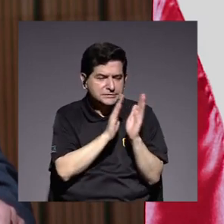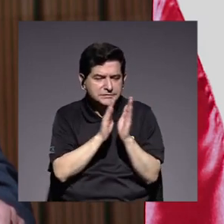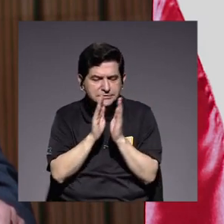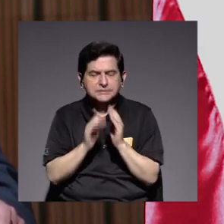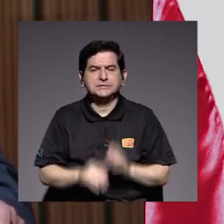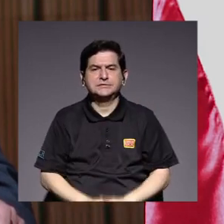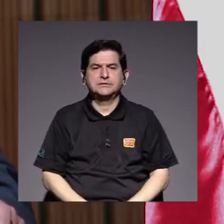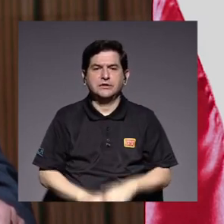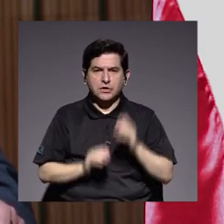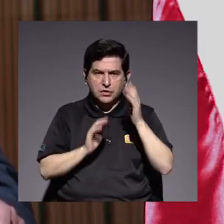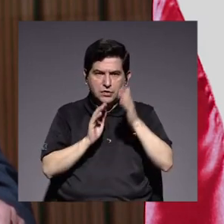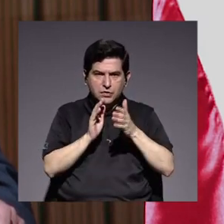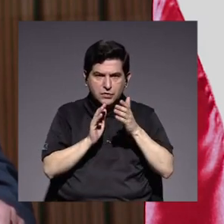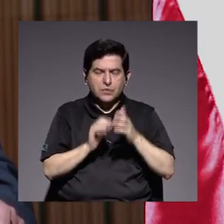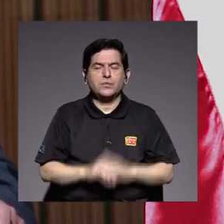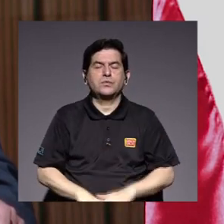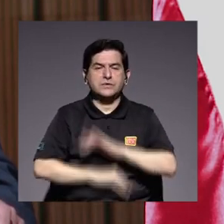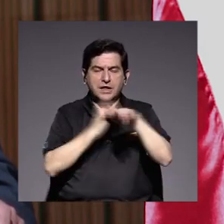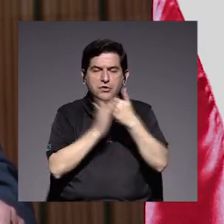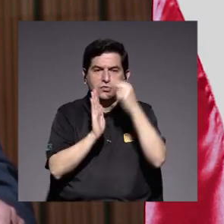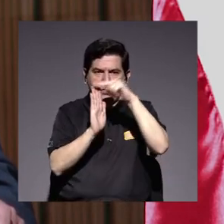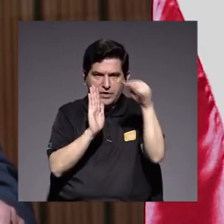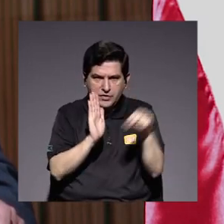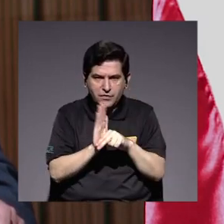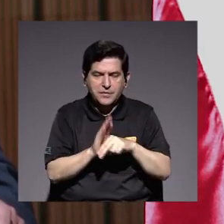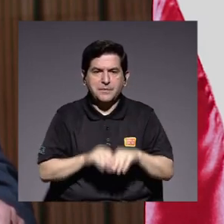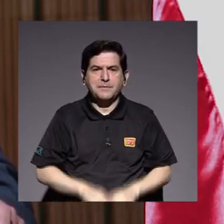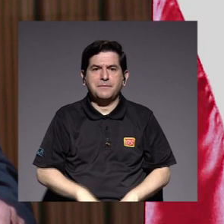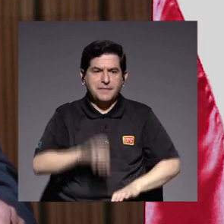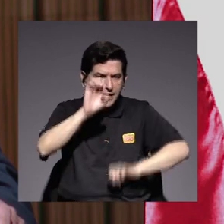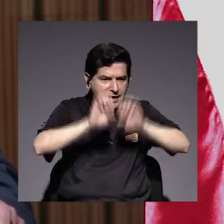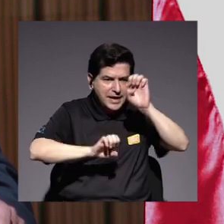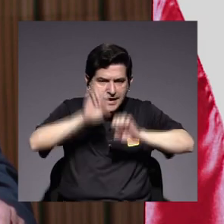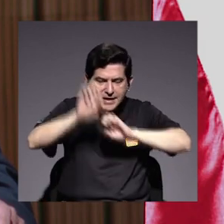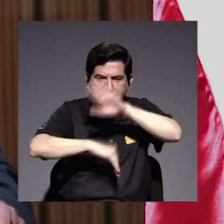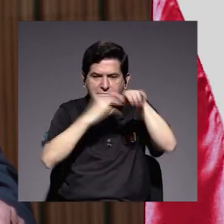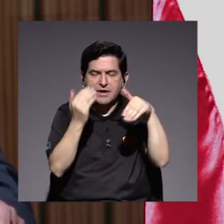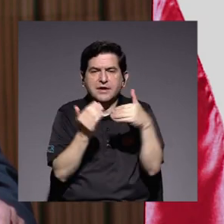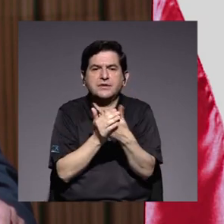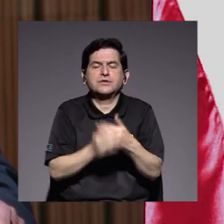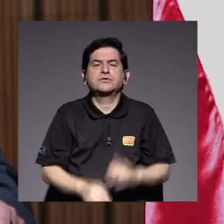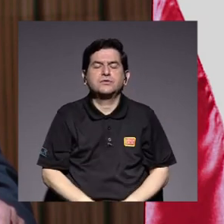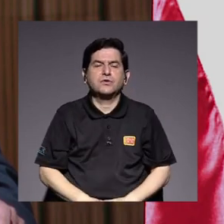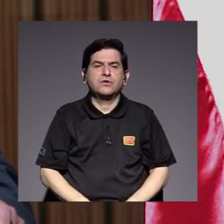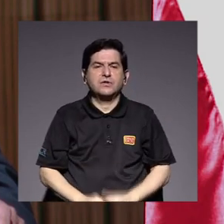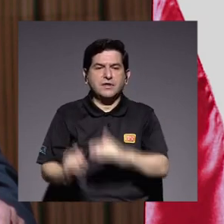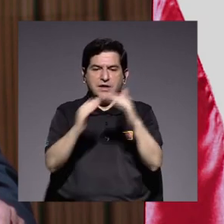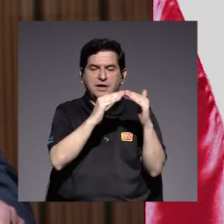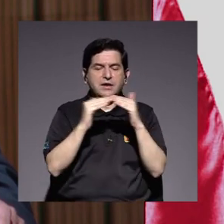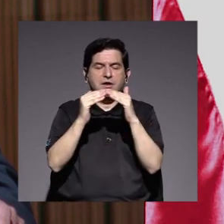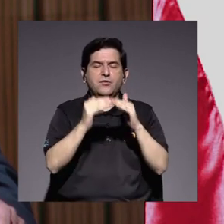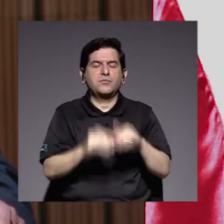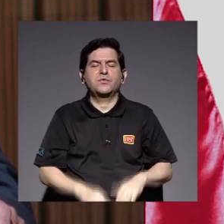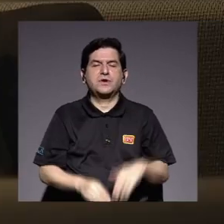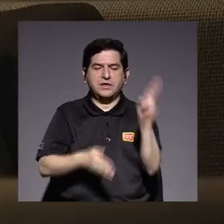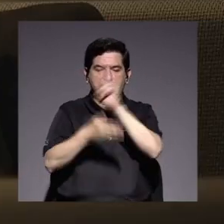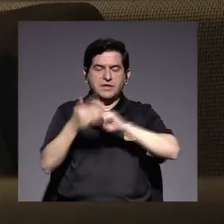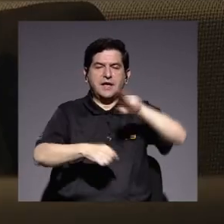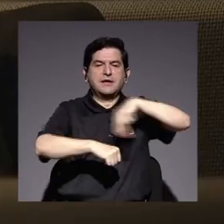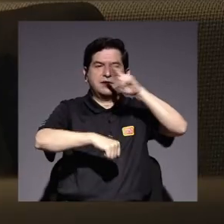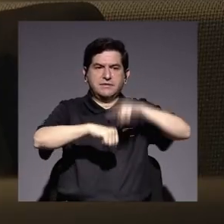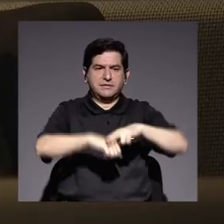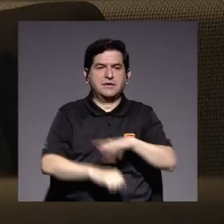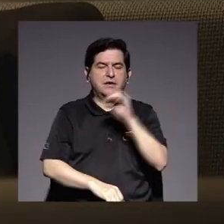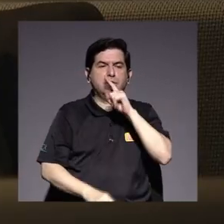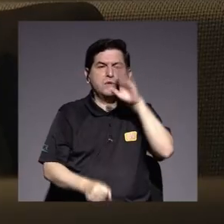respetuosa de la normativa, rigurosa en el balance de beneficios para toda la comunidad universitaria y nacional y